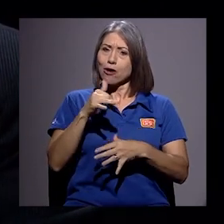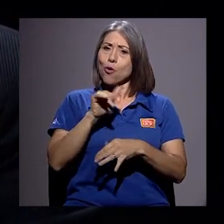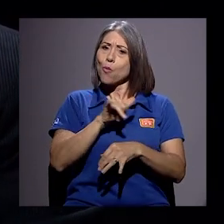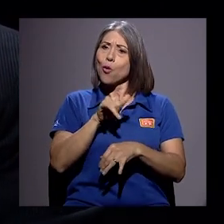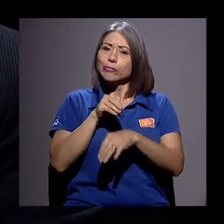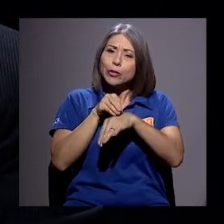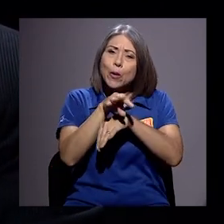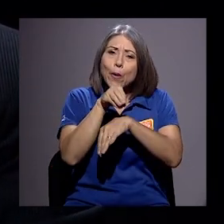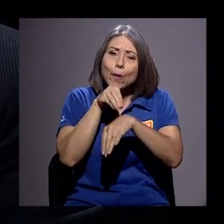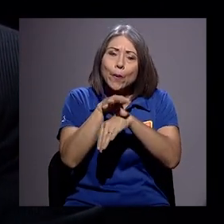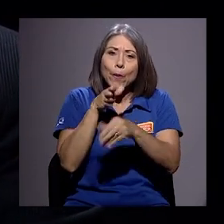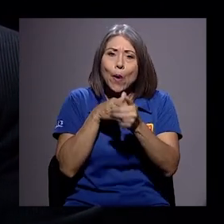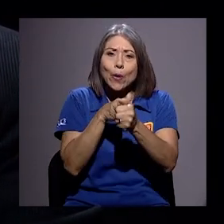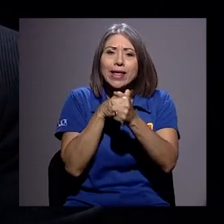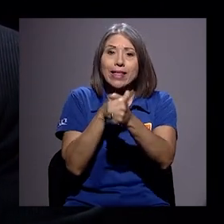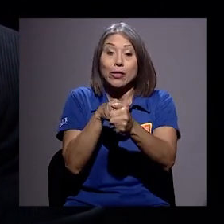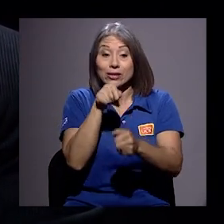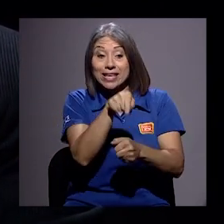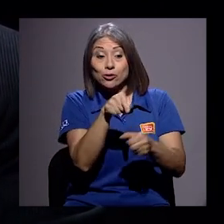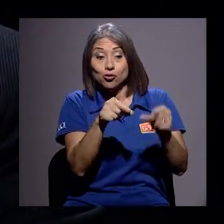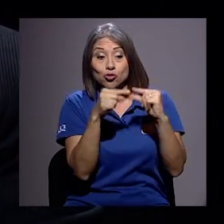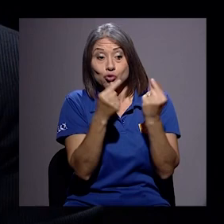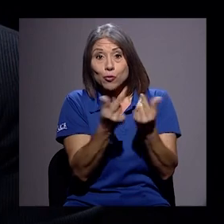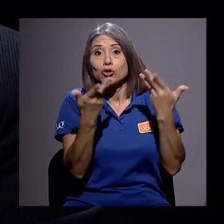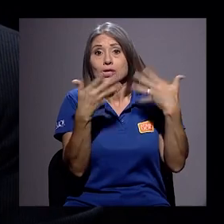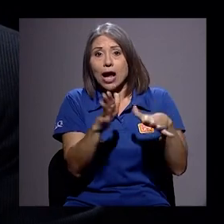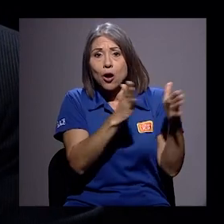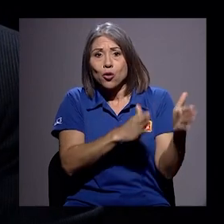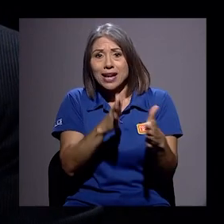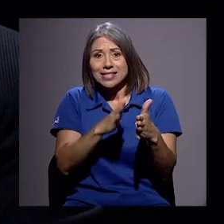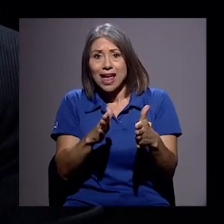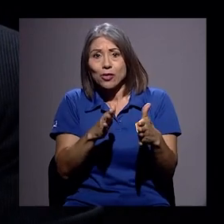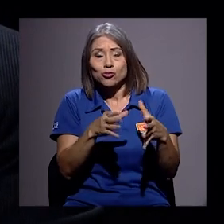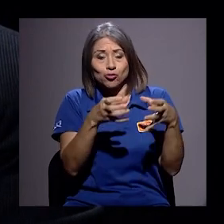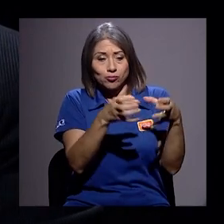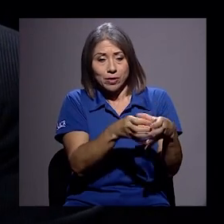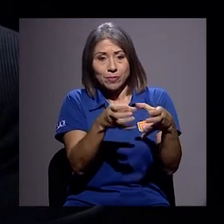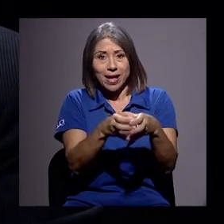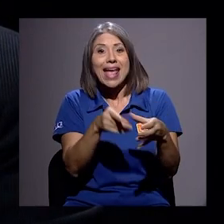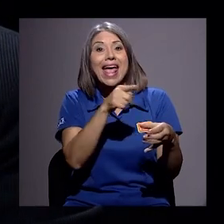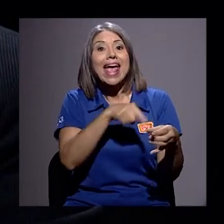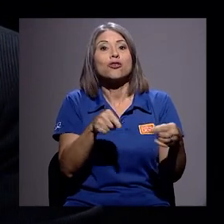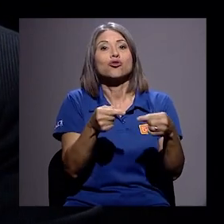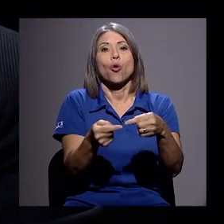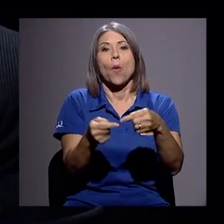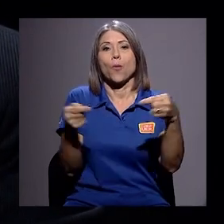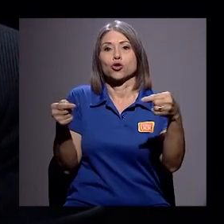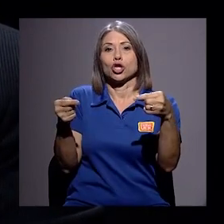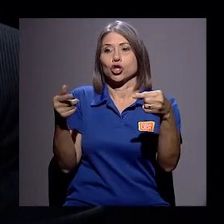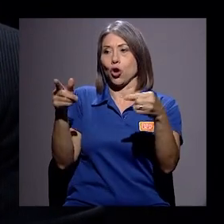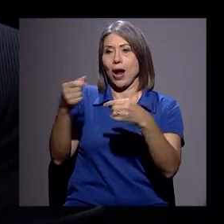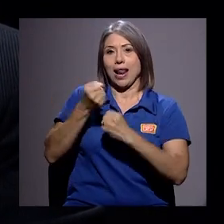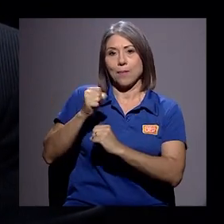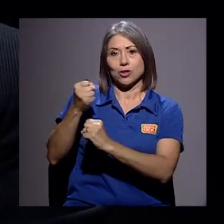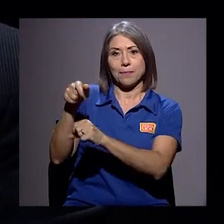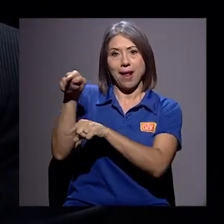orientadores de esos grupos que ya estaban organizados y que son oposición a lo que ya existe en la municipalidad